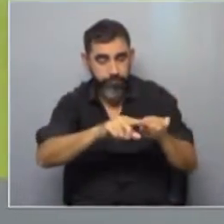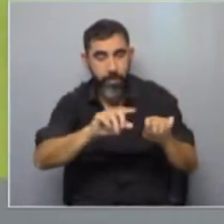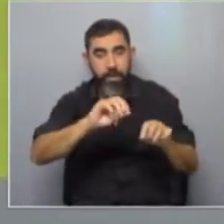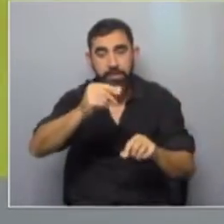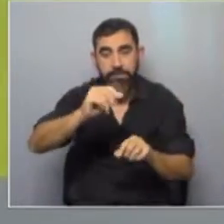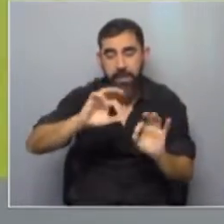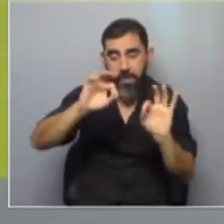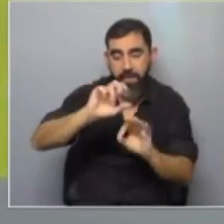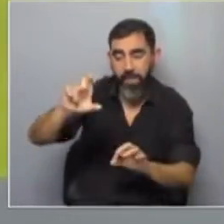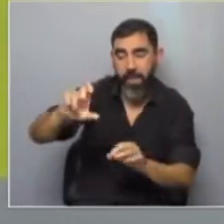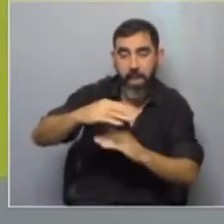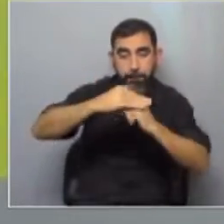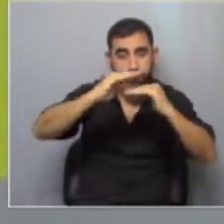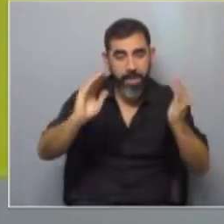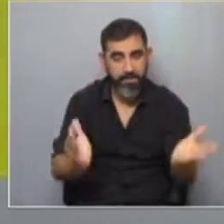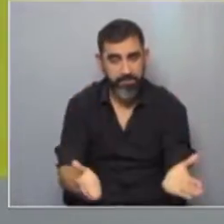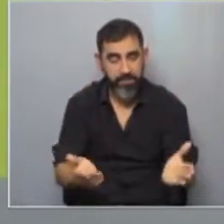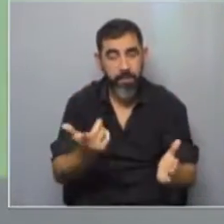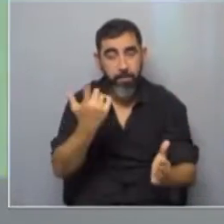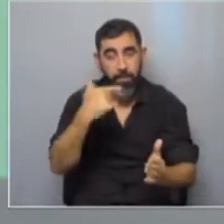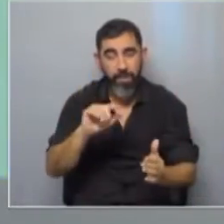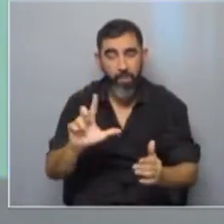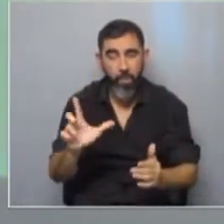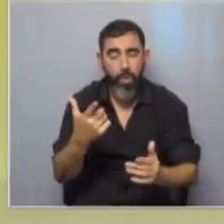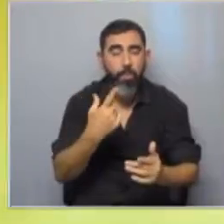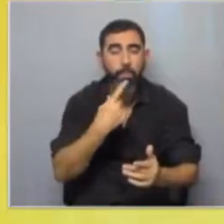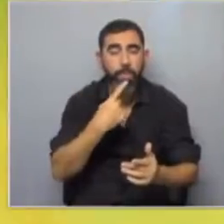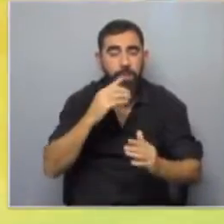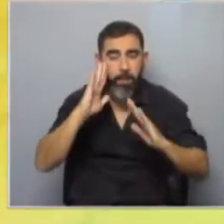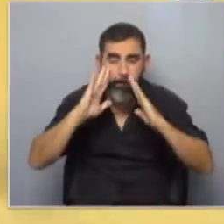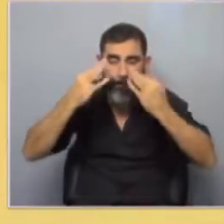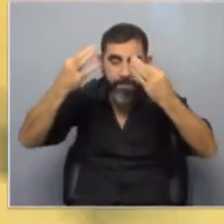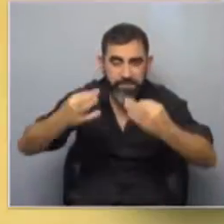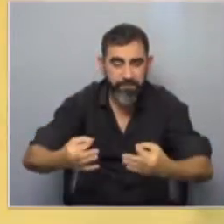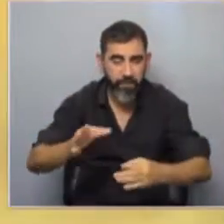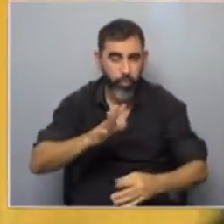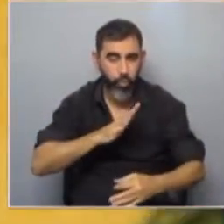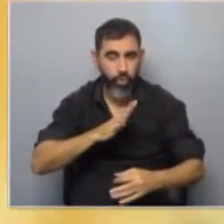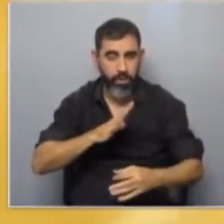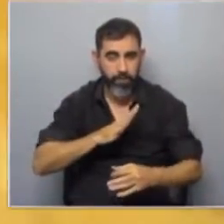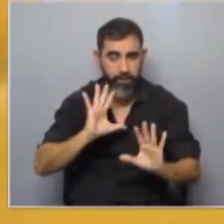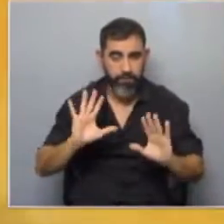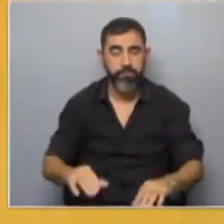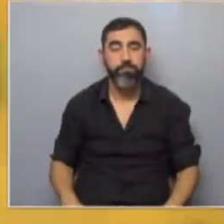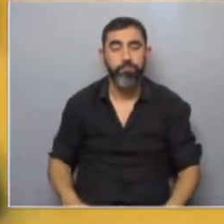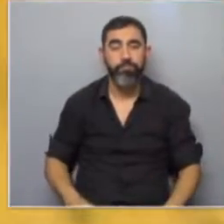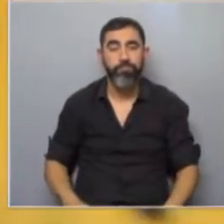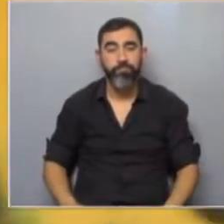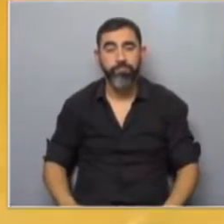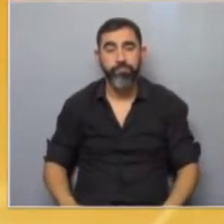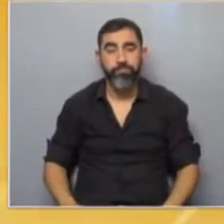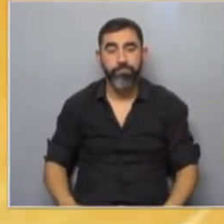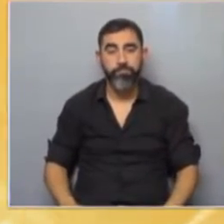sal en la mesa, pero como que no hay políticas específicas aún, digo, se está trabajando desde allí